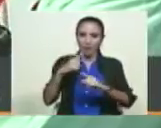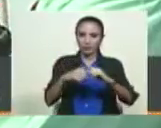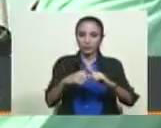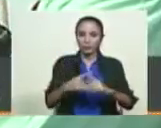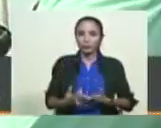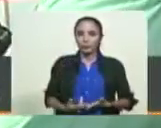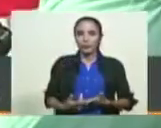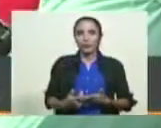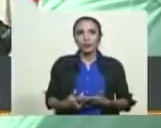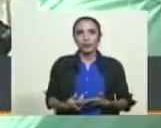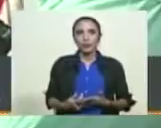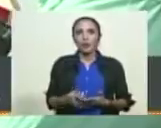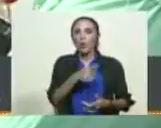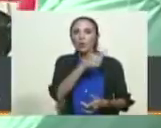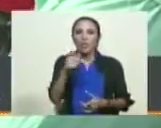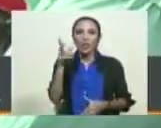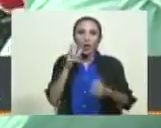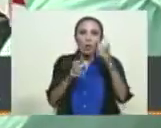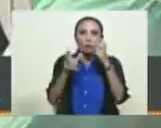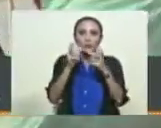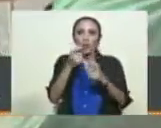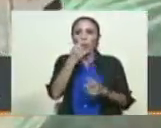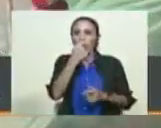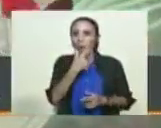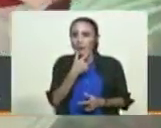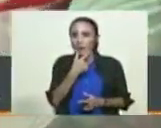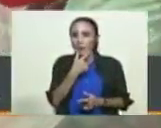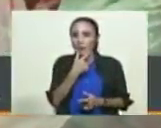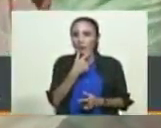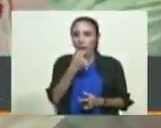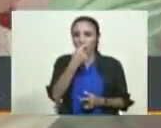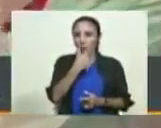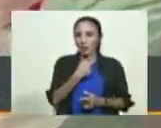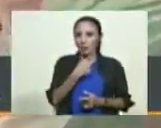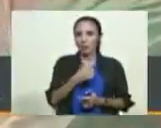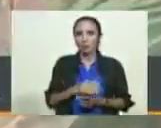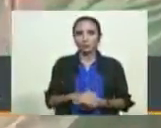levanten la mano los que han escuchado de Henry Faltrum.